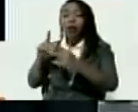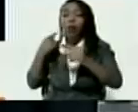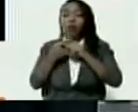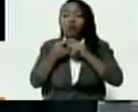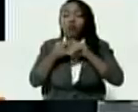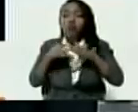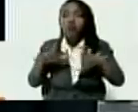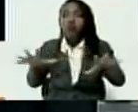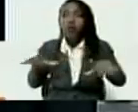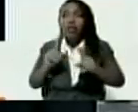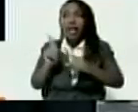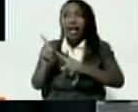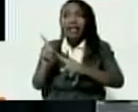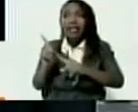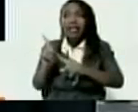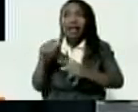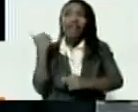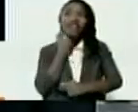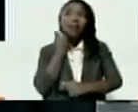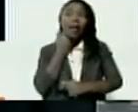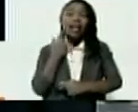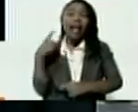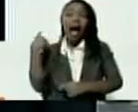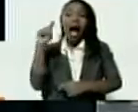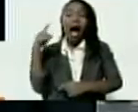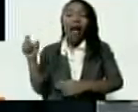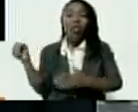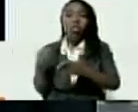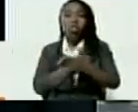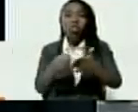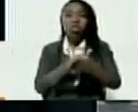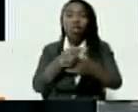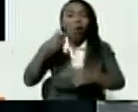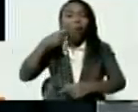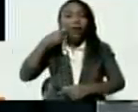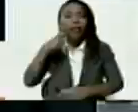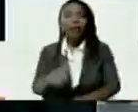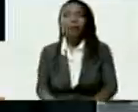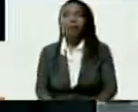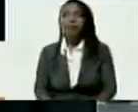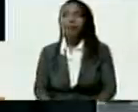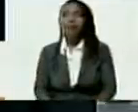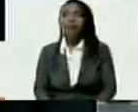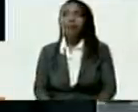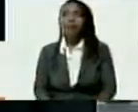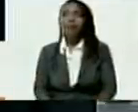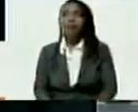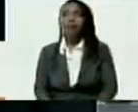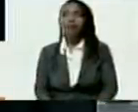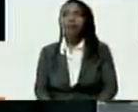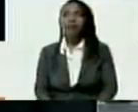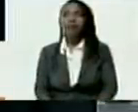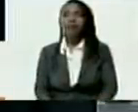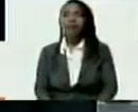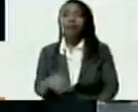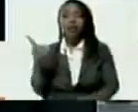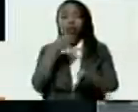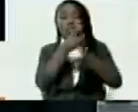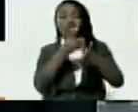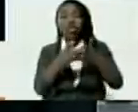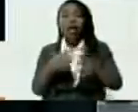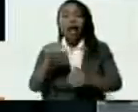multiplicación de esta pandemia que está abatiendo a la humanidad. Ya sobre esos detalles,